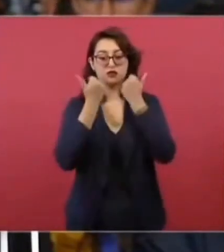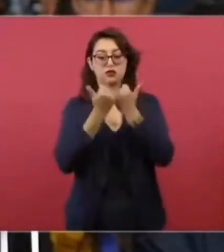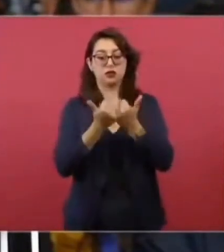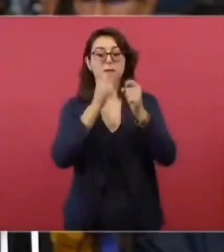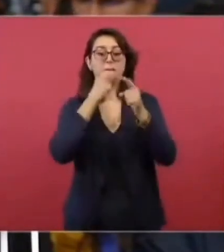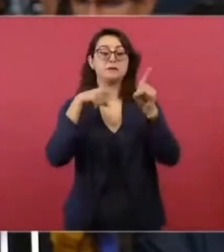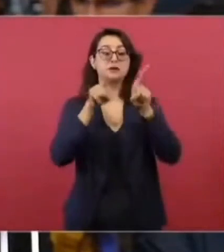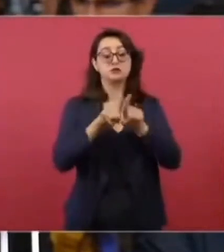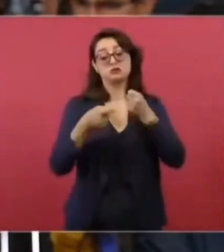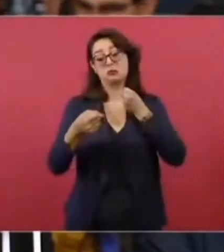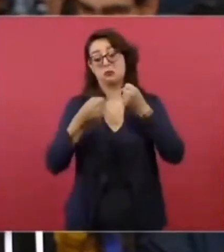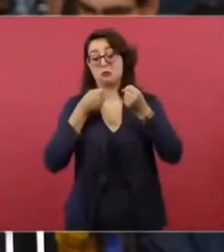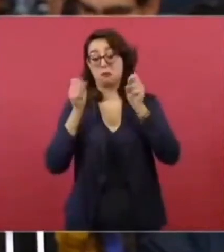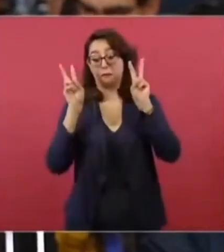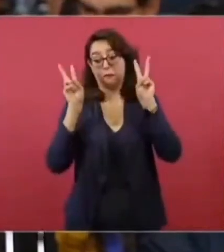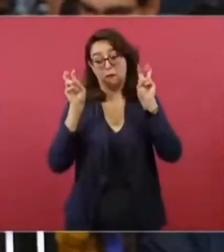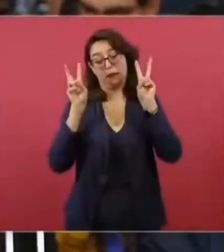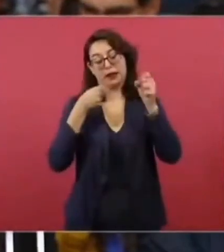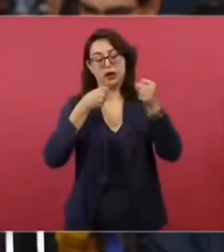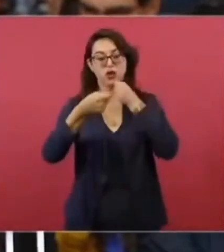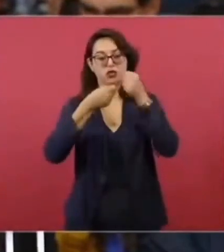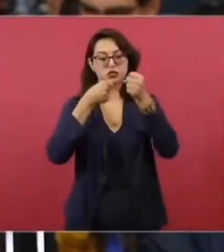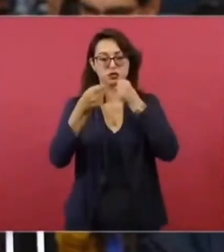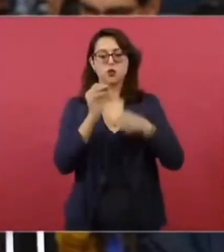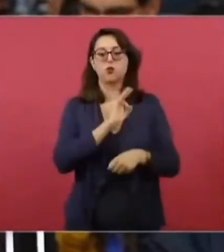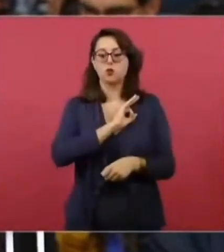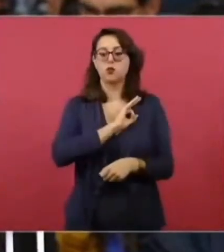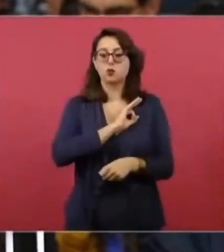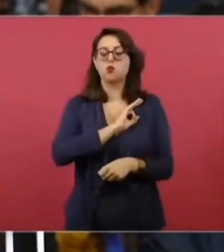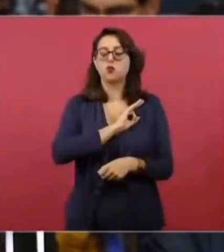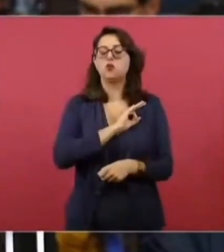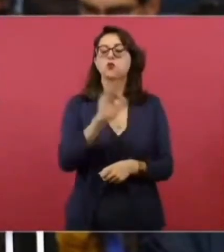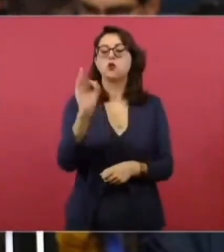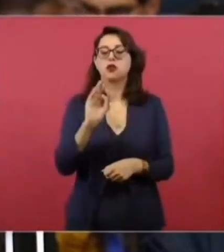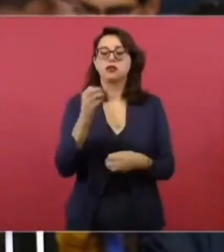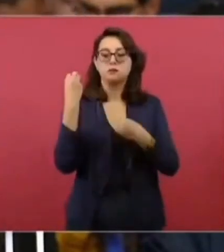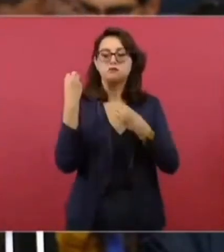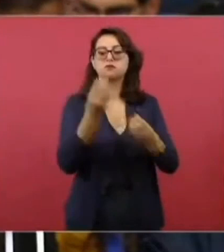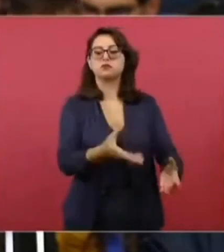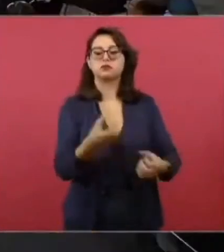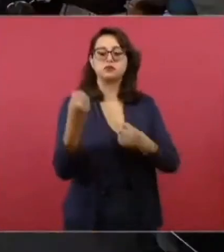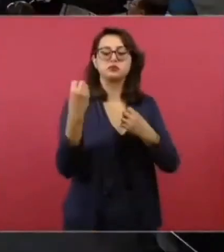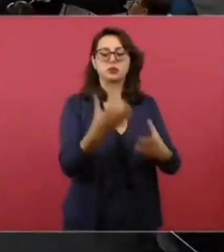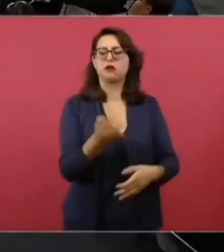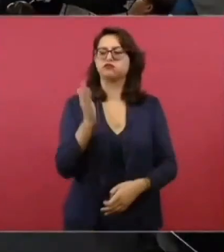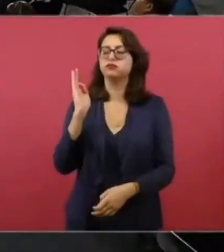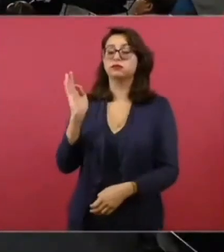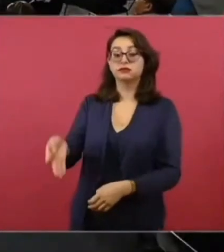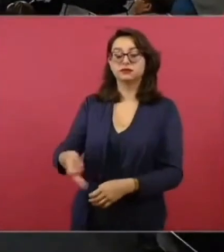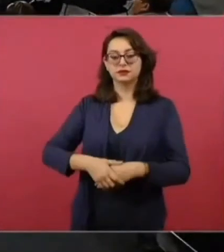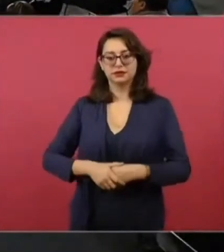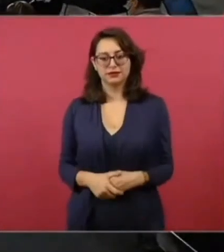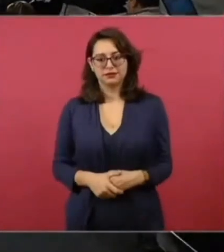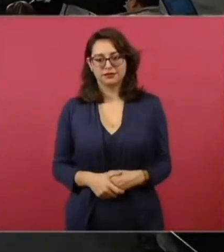de investigación, entre comillas, podían recibir estas prebendas. Aquí el tema,